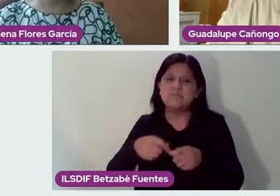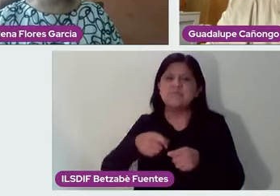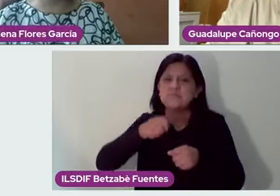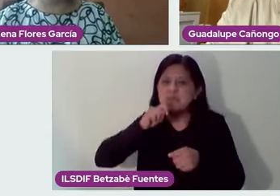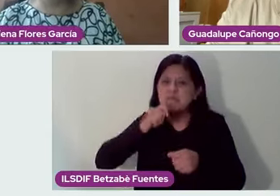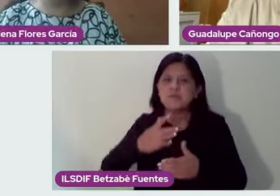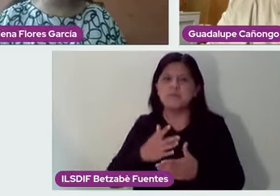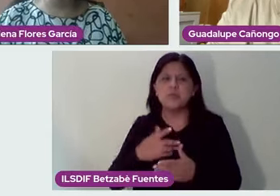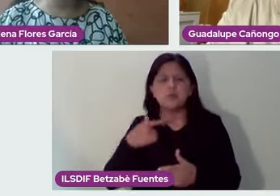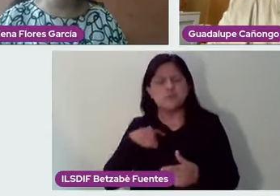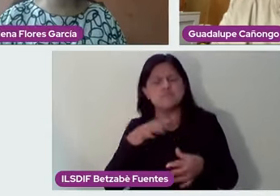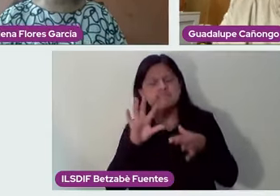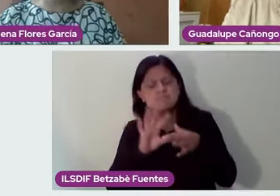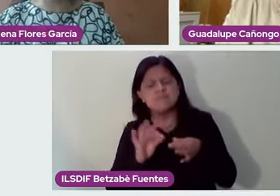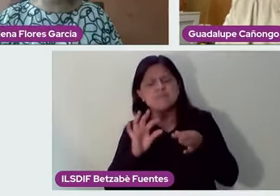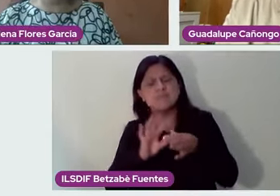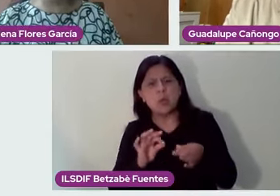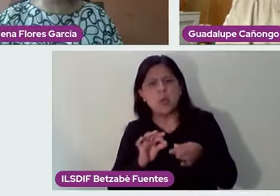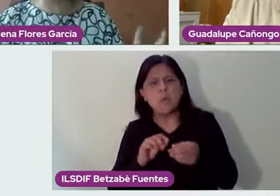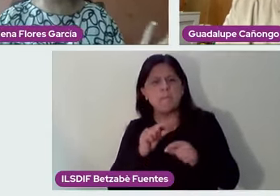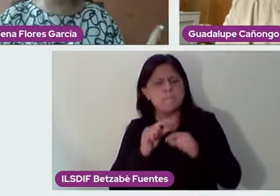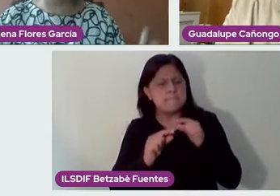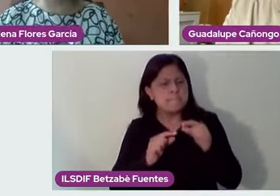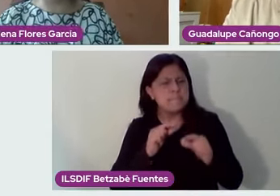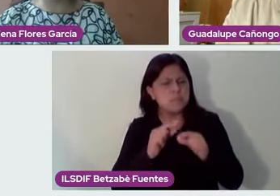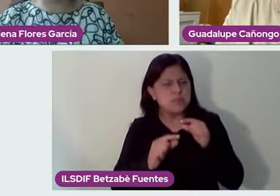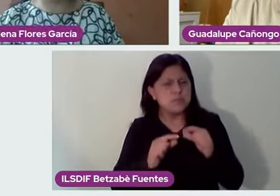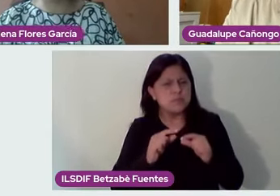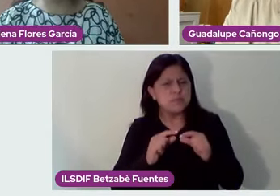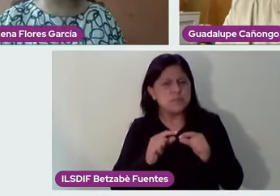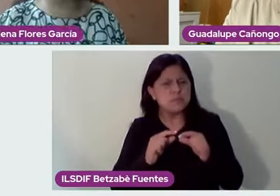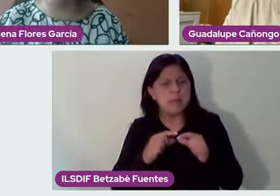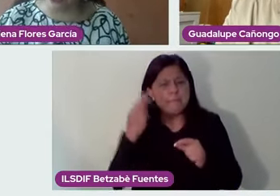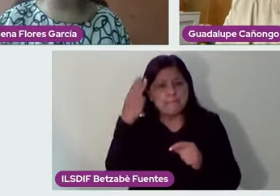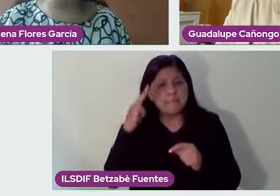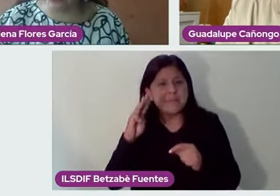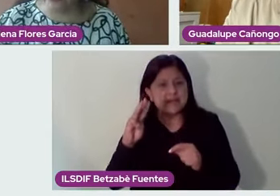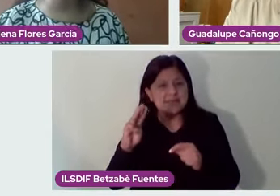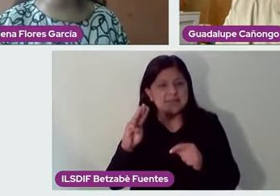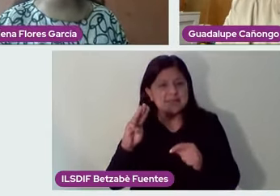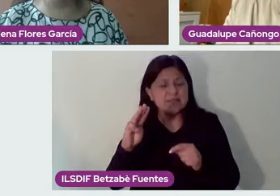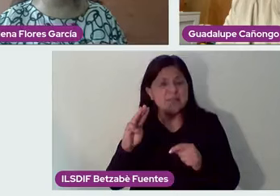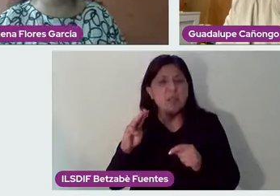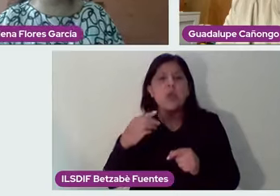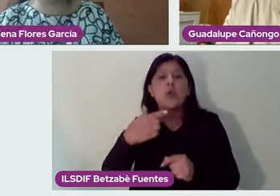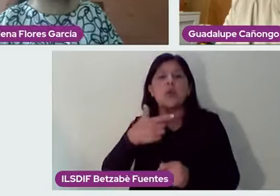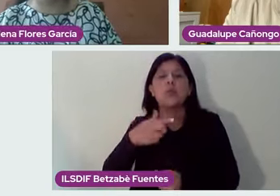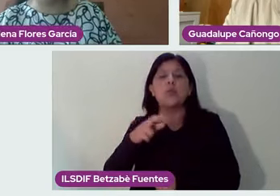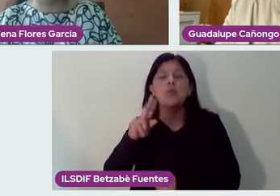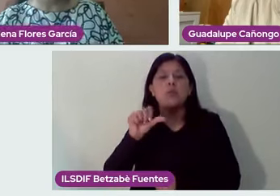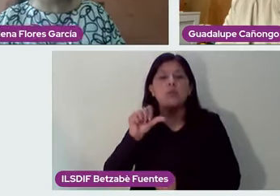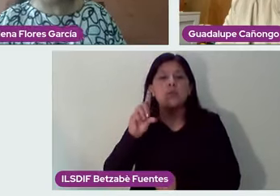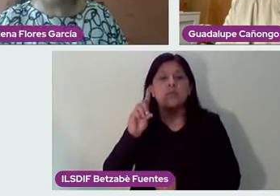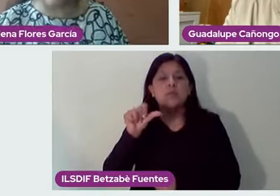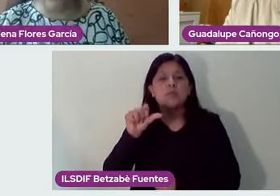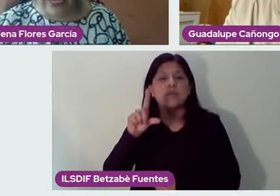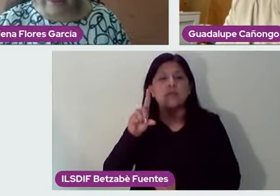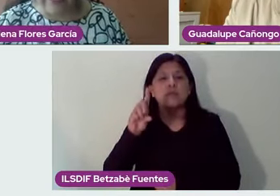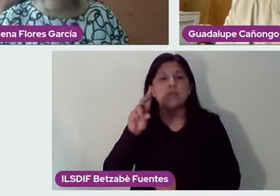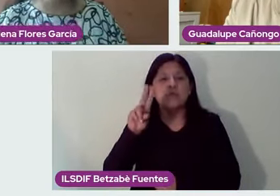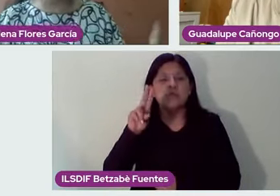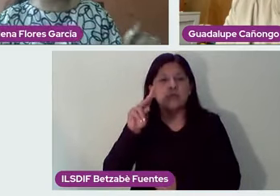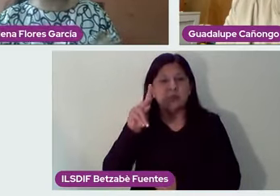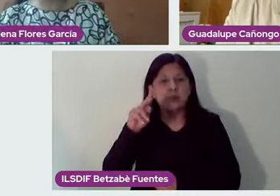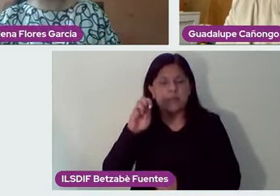la maestra Guadalupe. Ella es licenciada y maestra en trabajo social por la Escuela Nacional de Trabajo Social de la